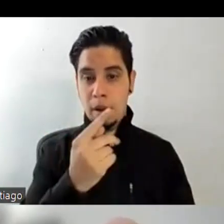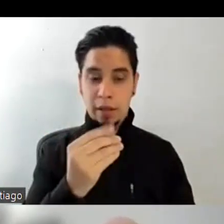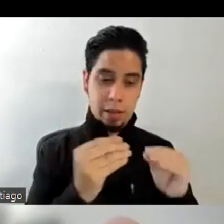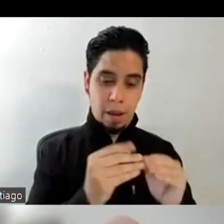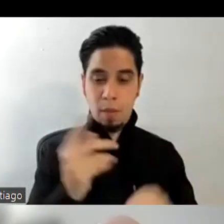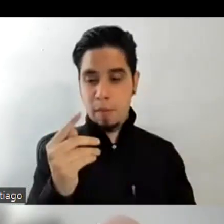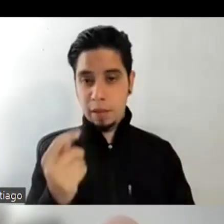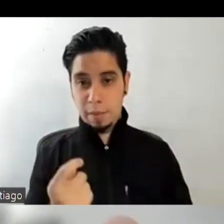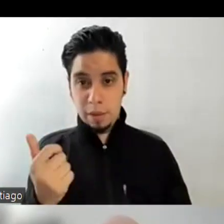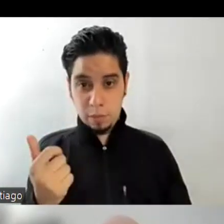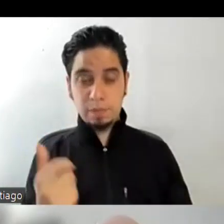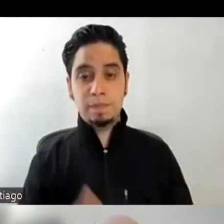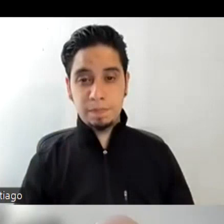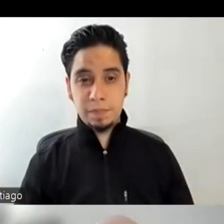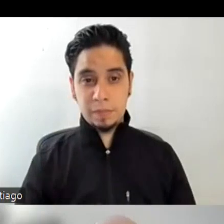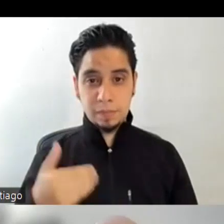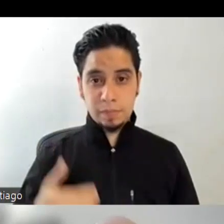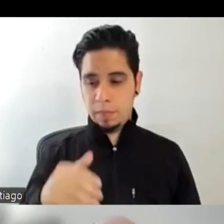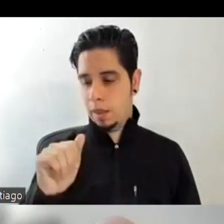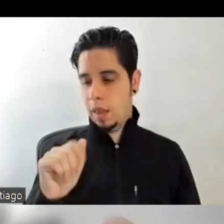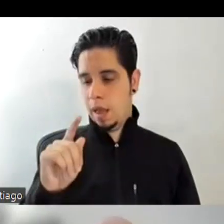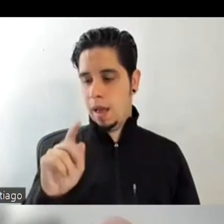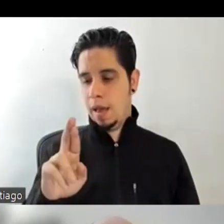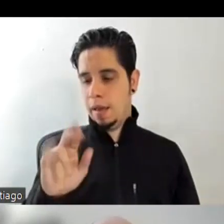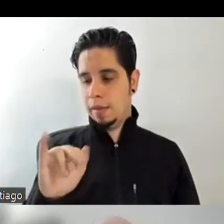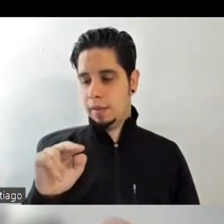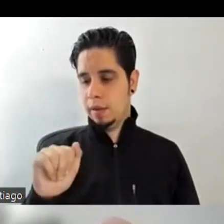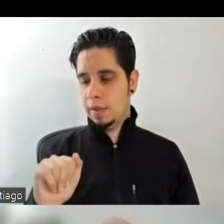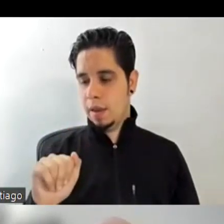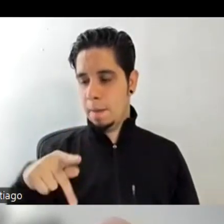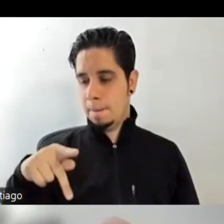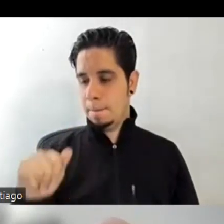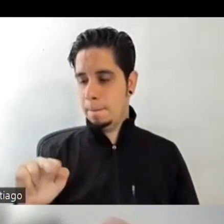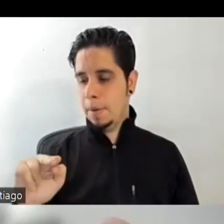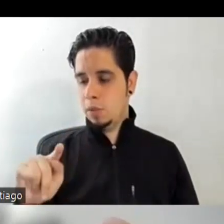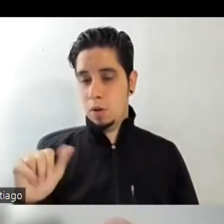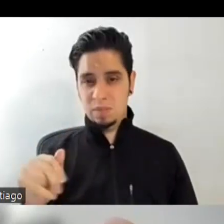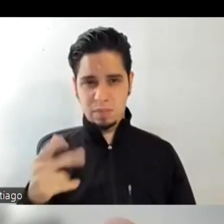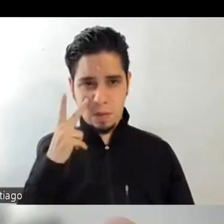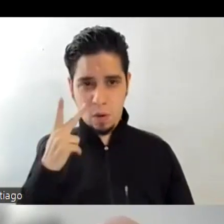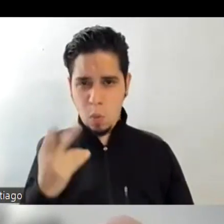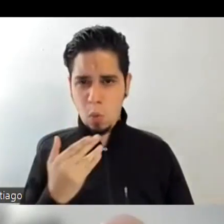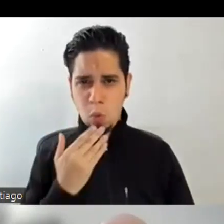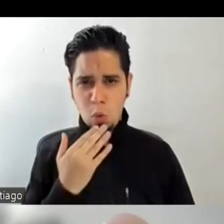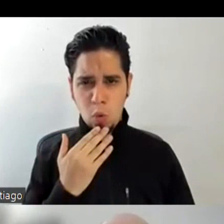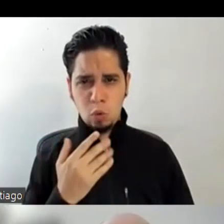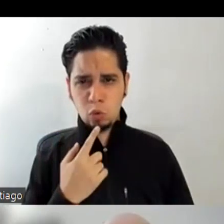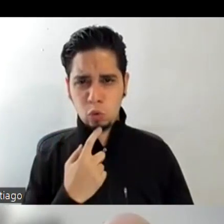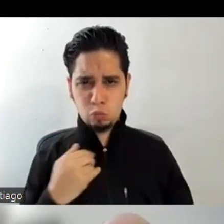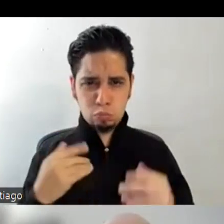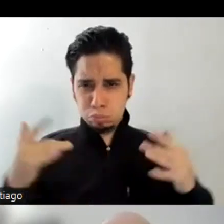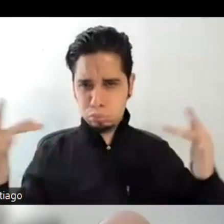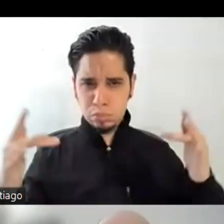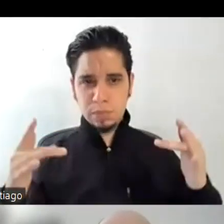y esta que les habla es Adriana Pantoja. Mira, estoy como que medio colorada, estoy como que con el color arriba. Se nota que es que estamos,